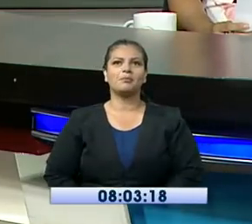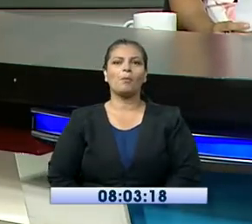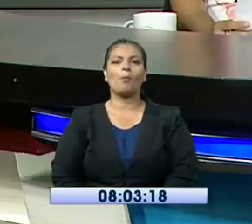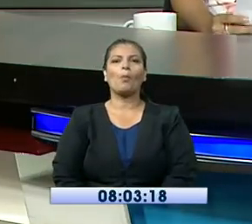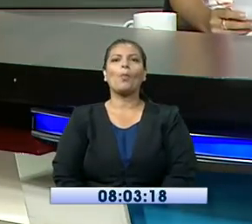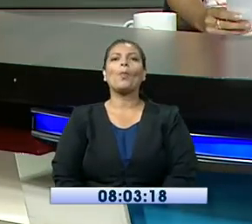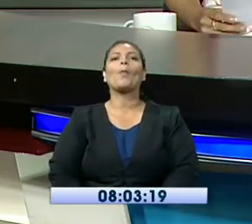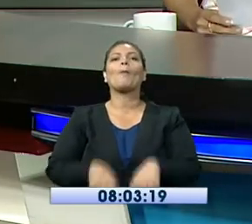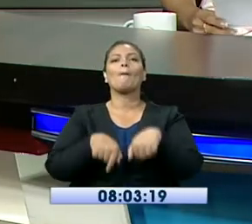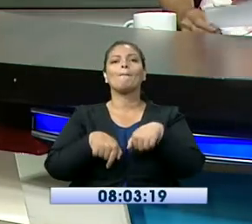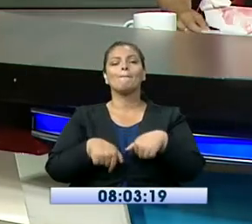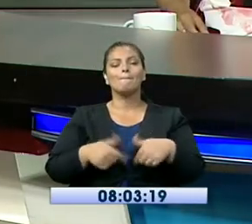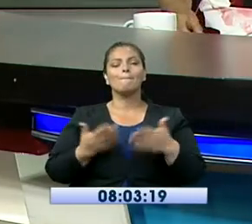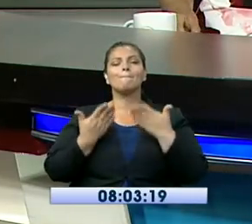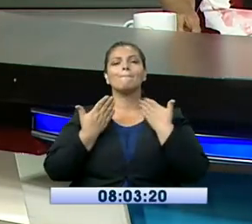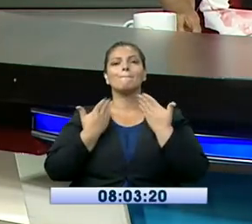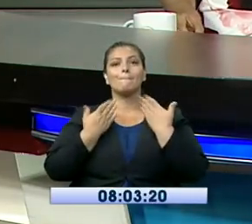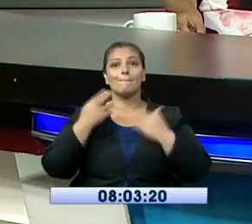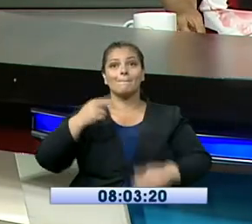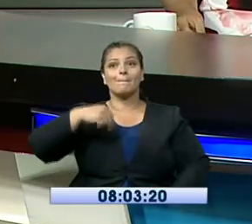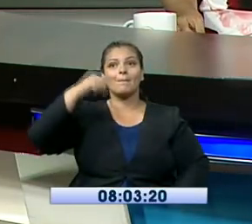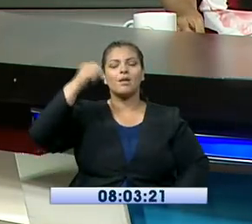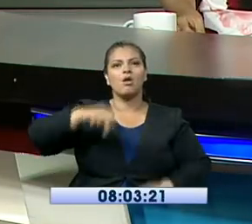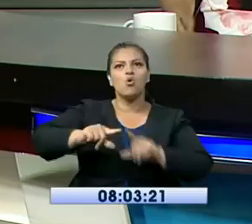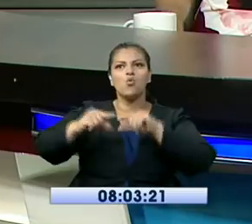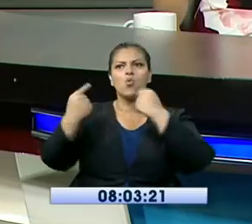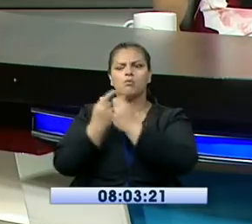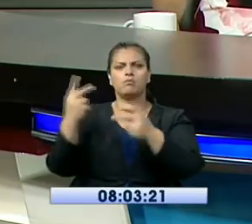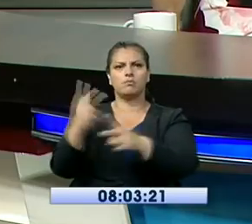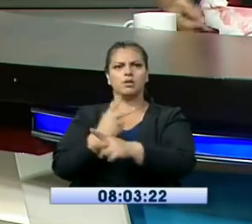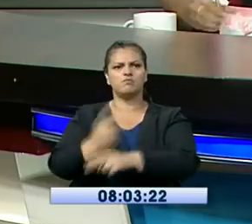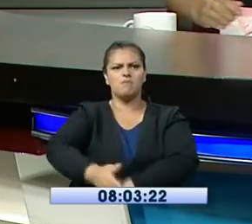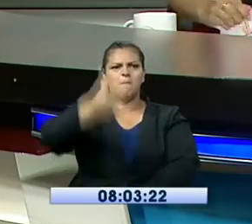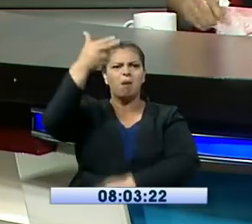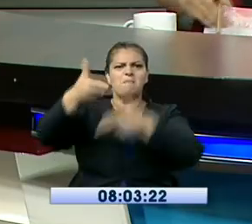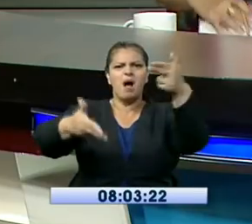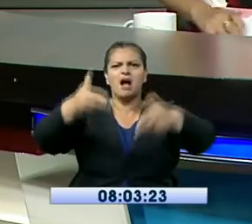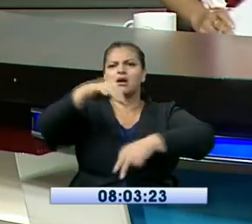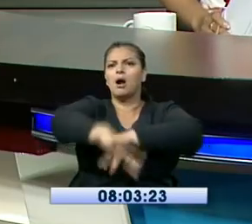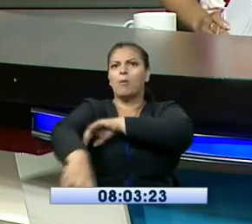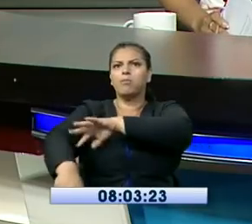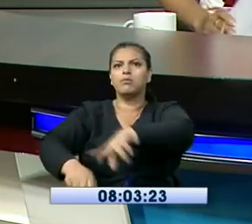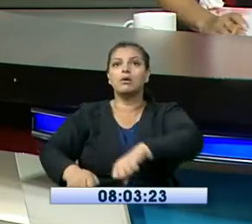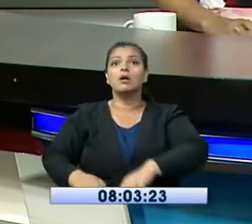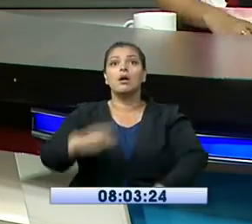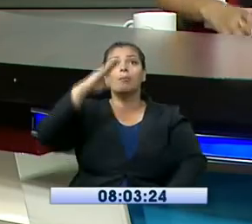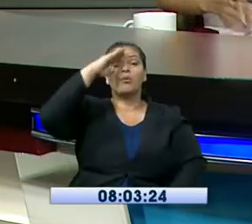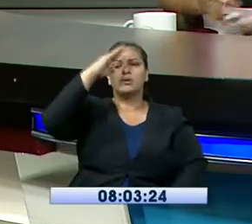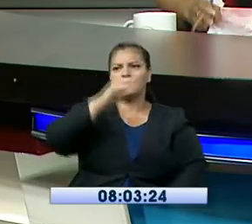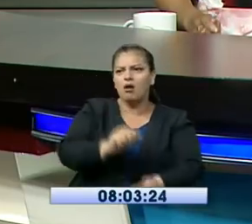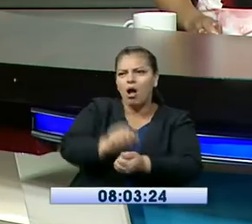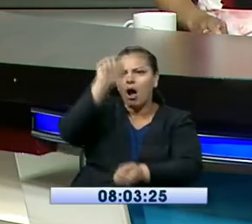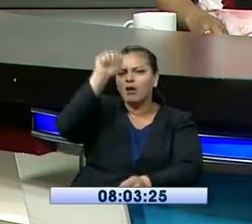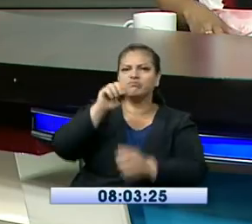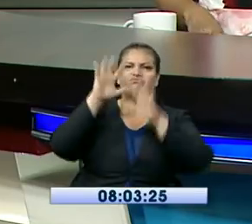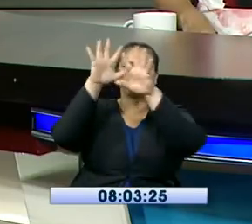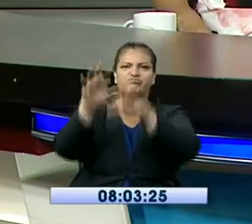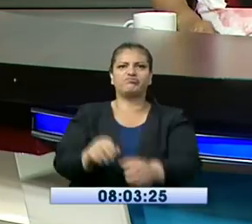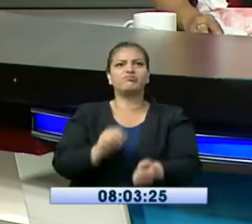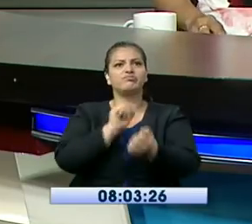asalto y robo a personas en el norte de la ciudad las detenciones se efectuaron a través de un operativo realizado esta madrugada